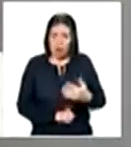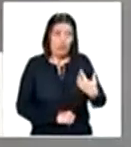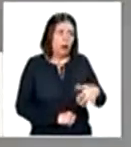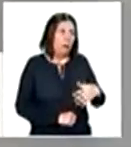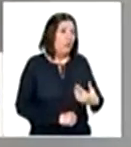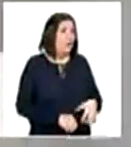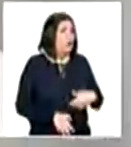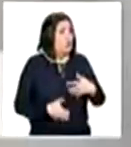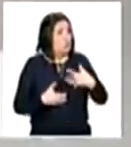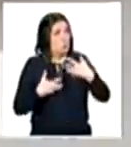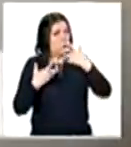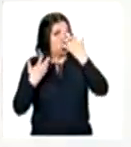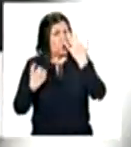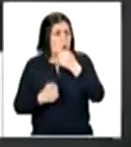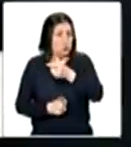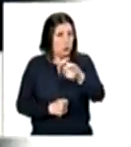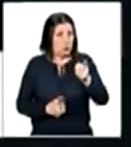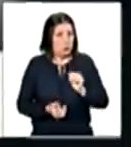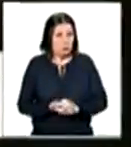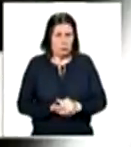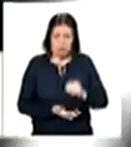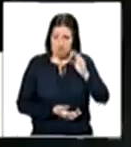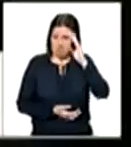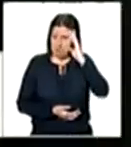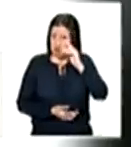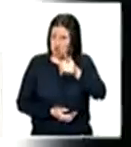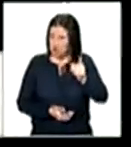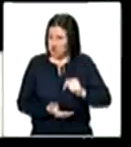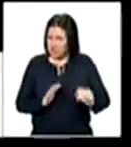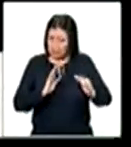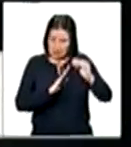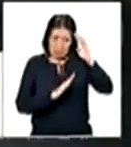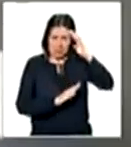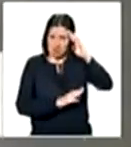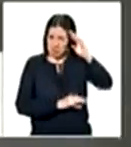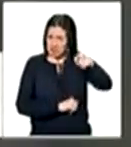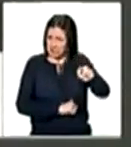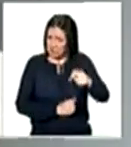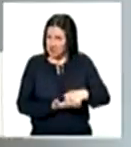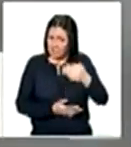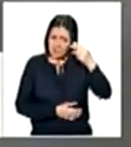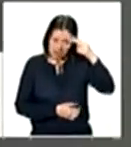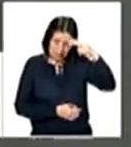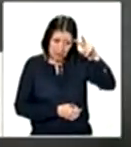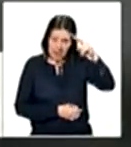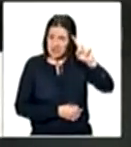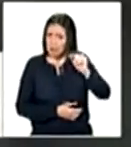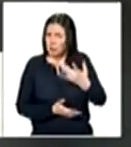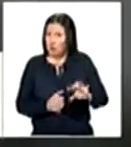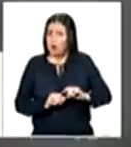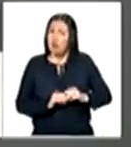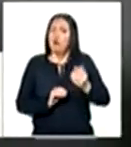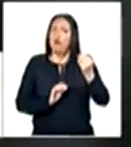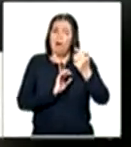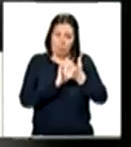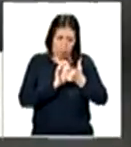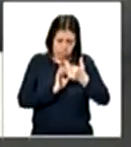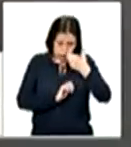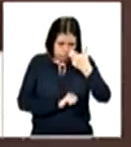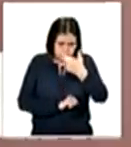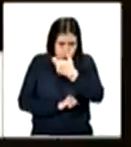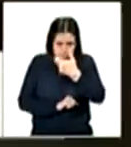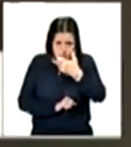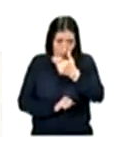Indignante. Así han calificado este accionar de unos policías de la comisaría de Catepec, en México, luego de que se difundieran imágenes donde los